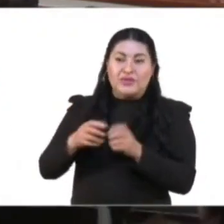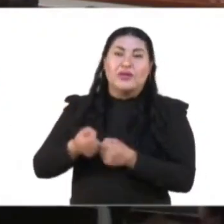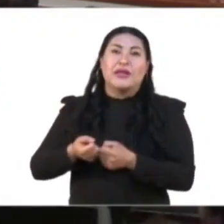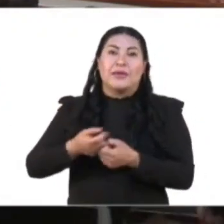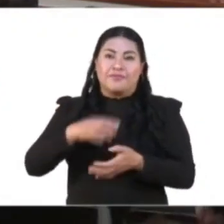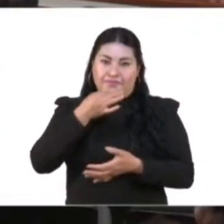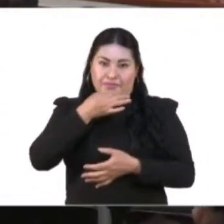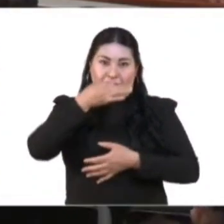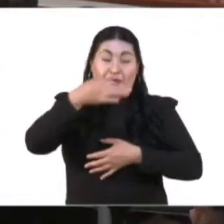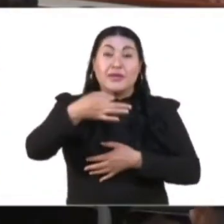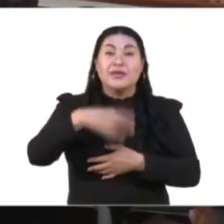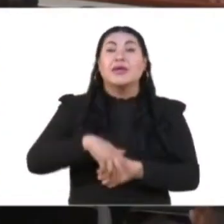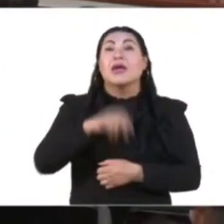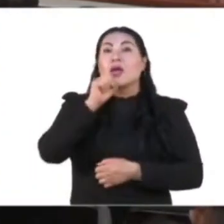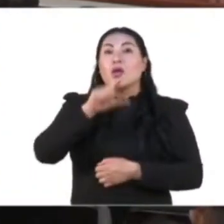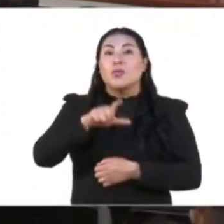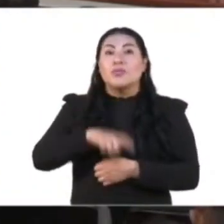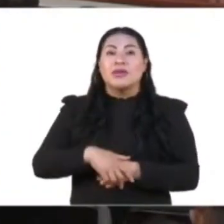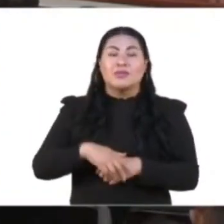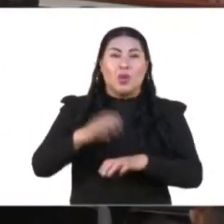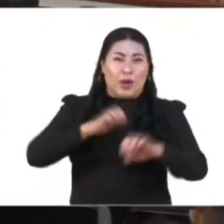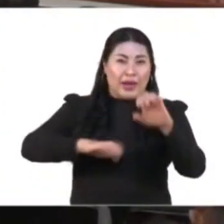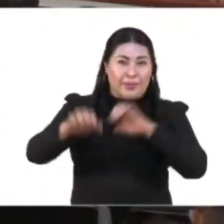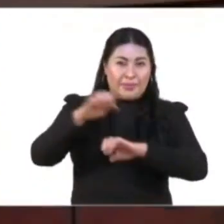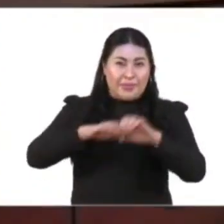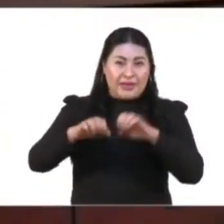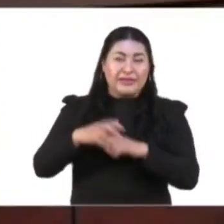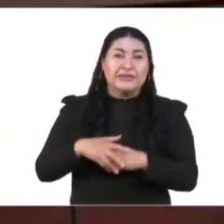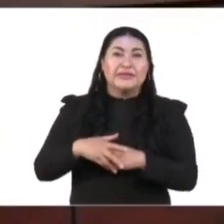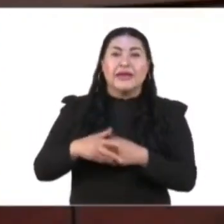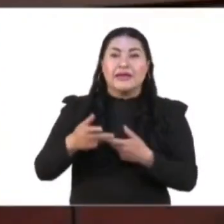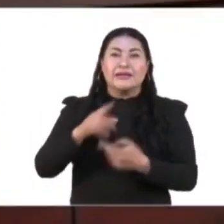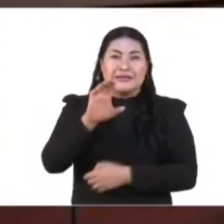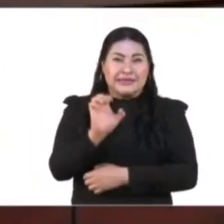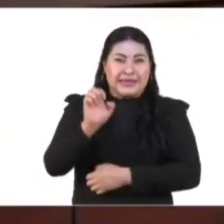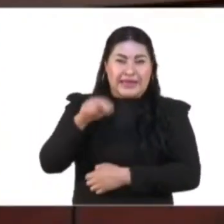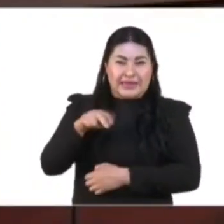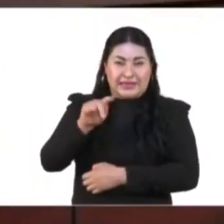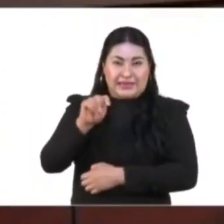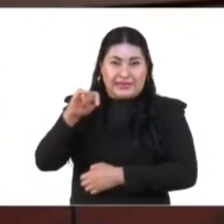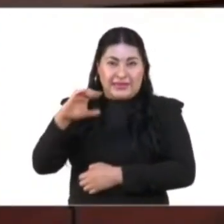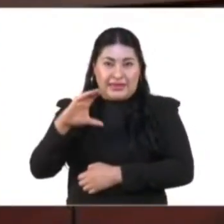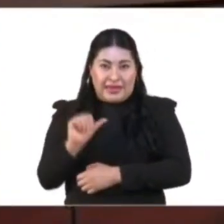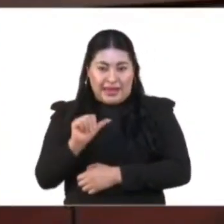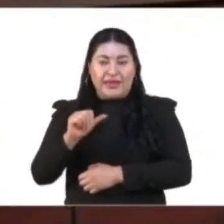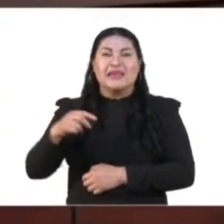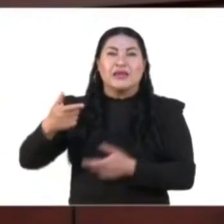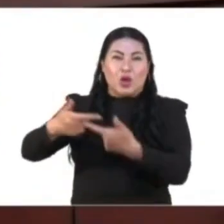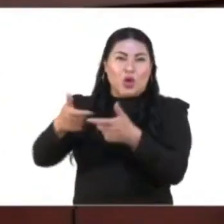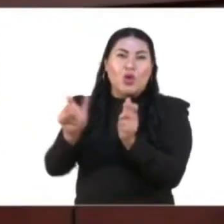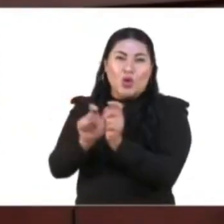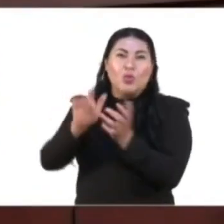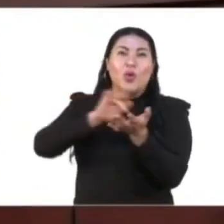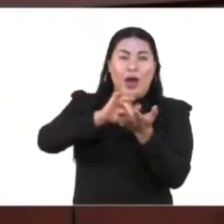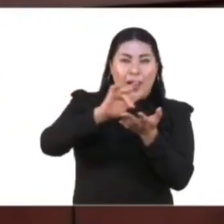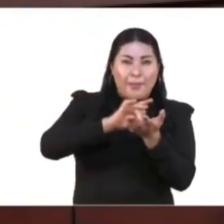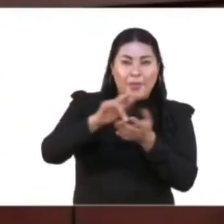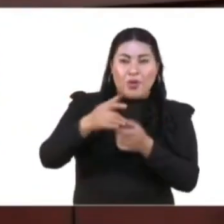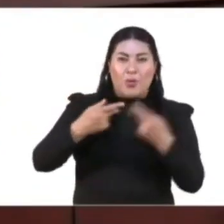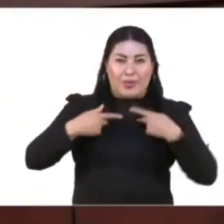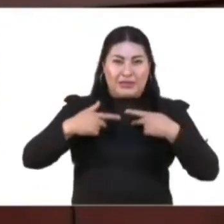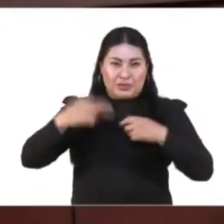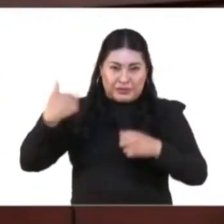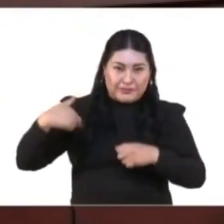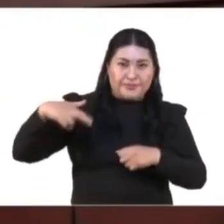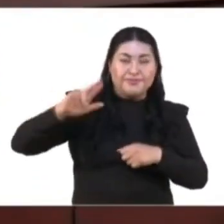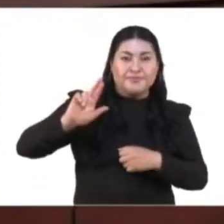La Agencia Digital de Innovación Pública activó la estrategia CENTICA, que es la red de apoyo voluntario desplegada, en